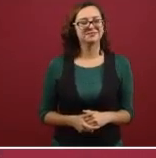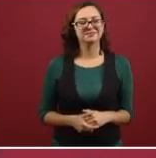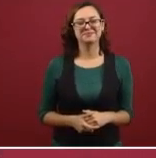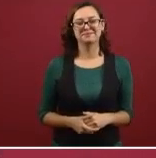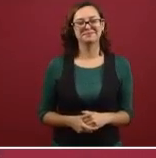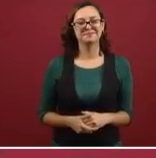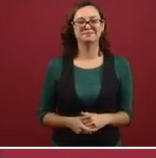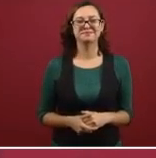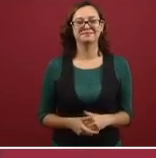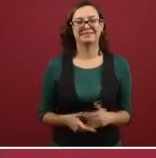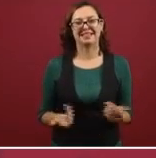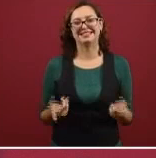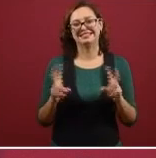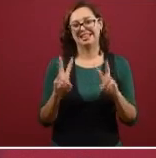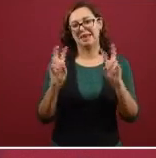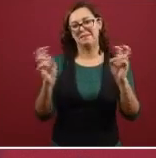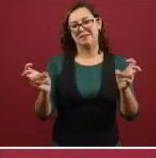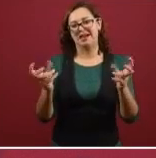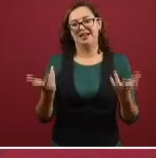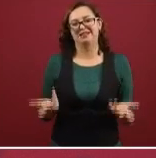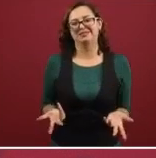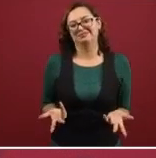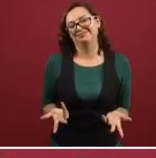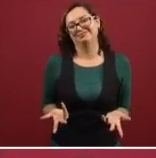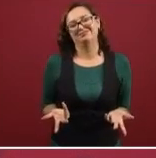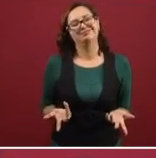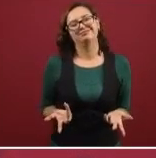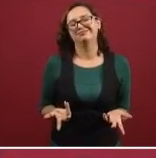ese es el asunto. No les gusta,